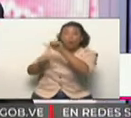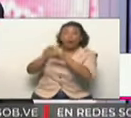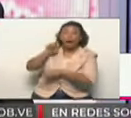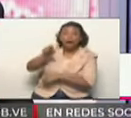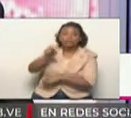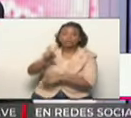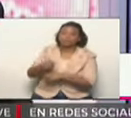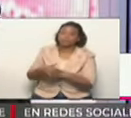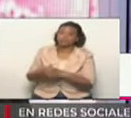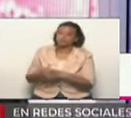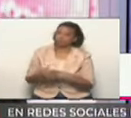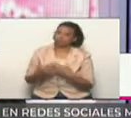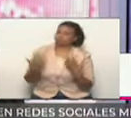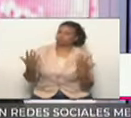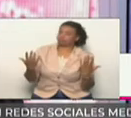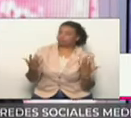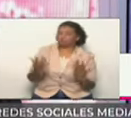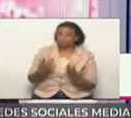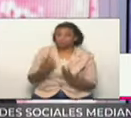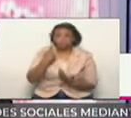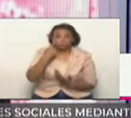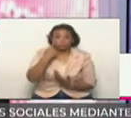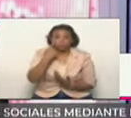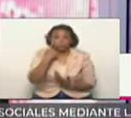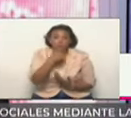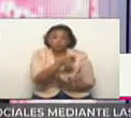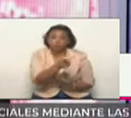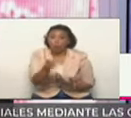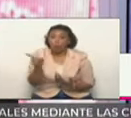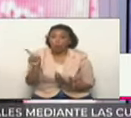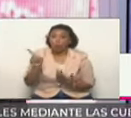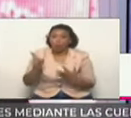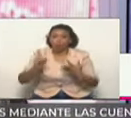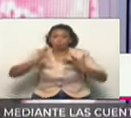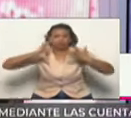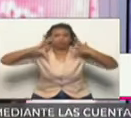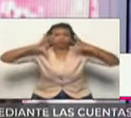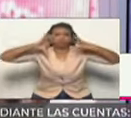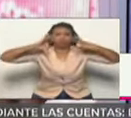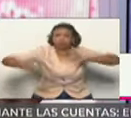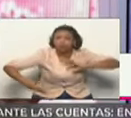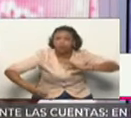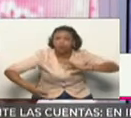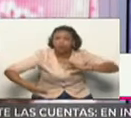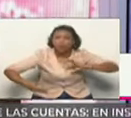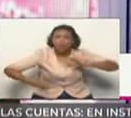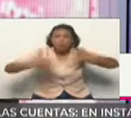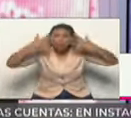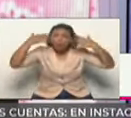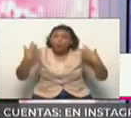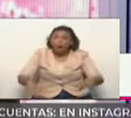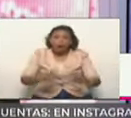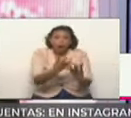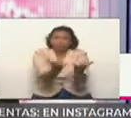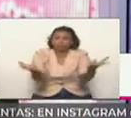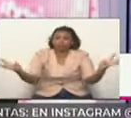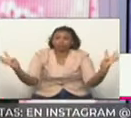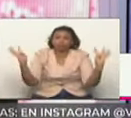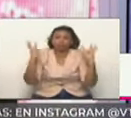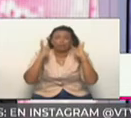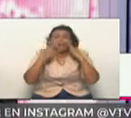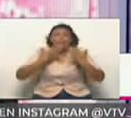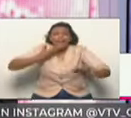BRICS. Y bueno, eso bueno creó un ruido tremendo, gigantesco. ¿Tú te imaginas